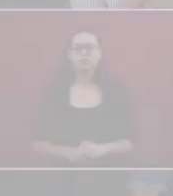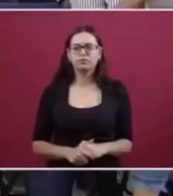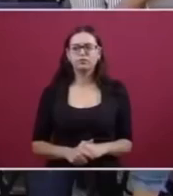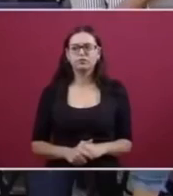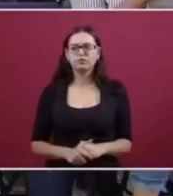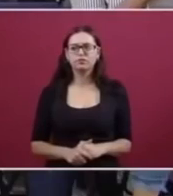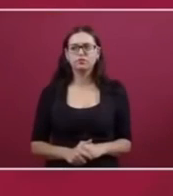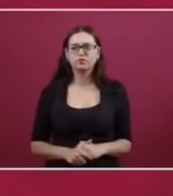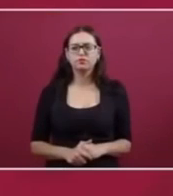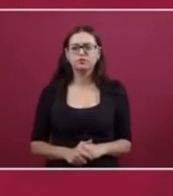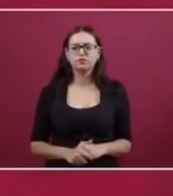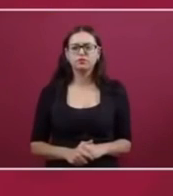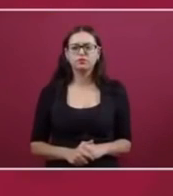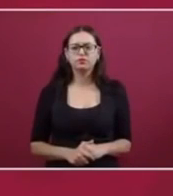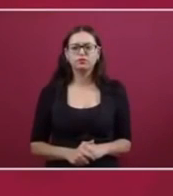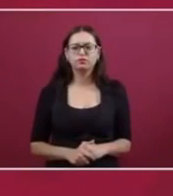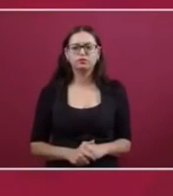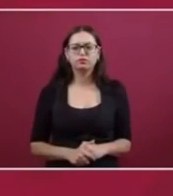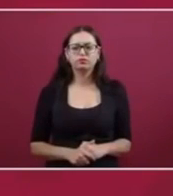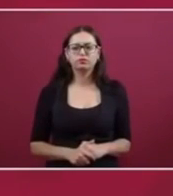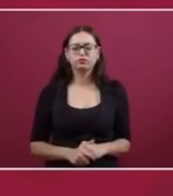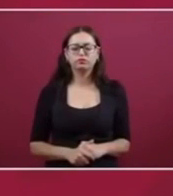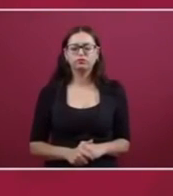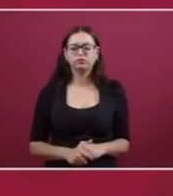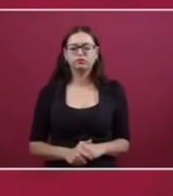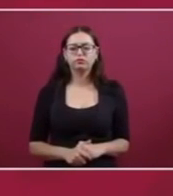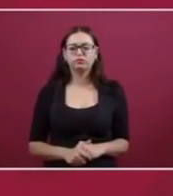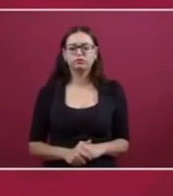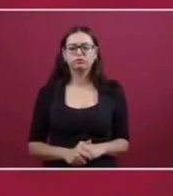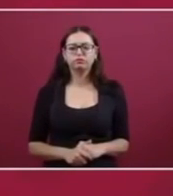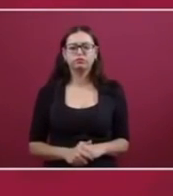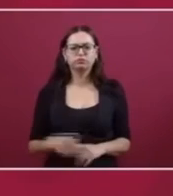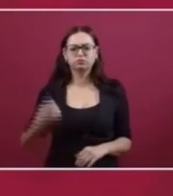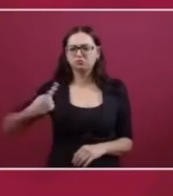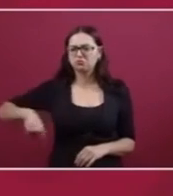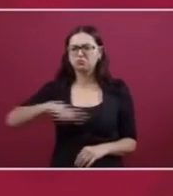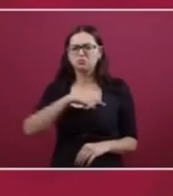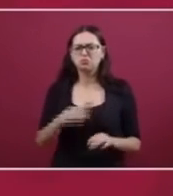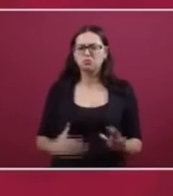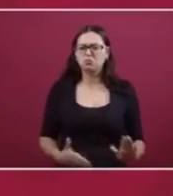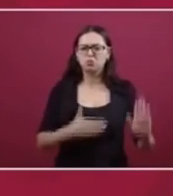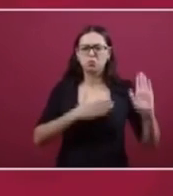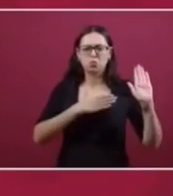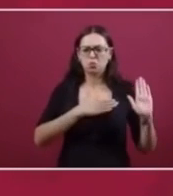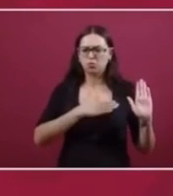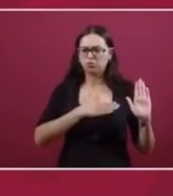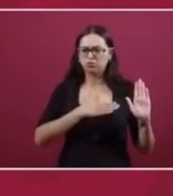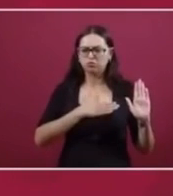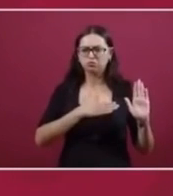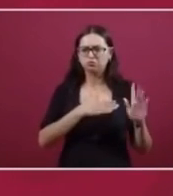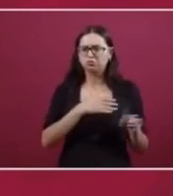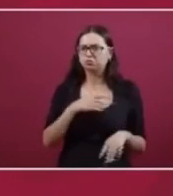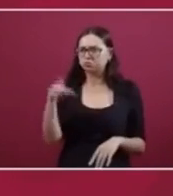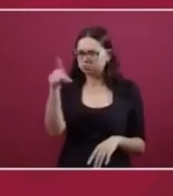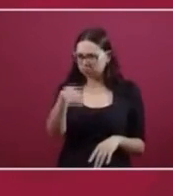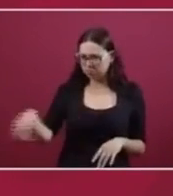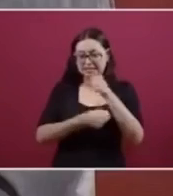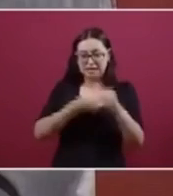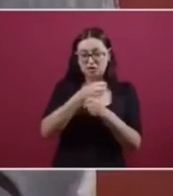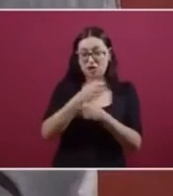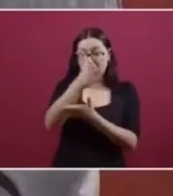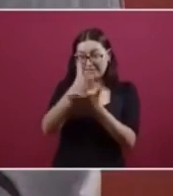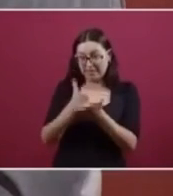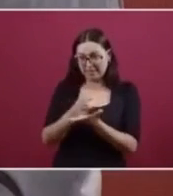Morena. Vamos a mantener nuestro compromiso de someternos a la revocación del